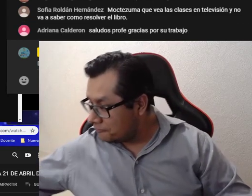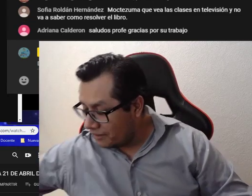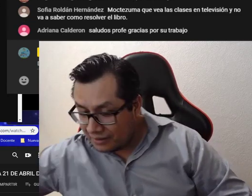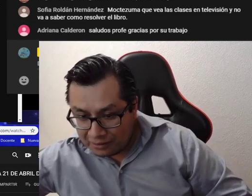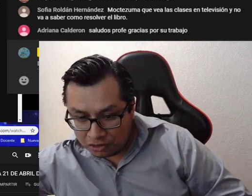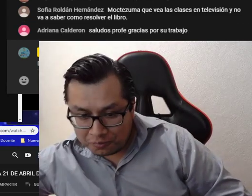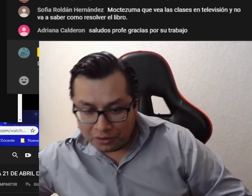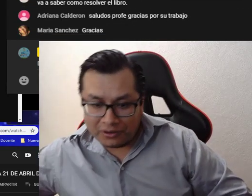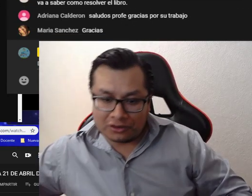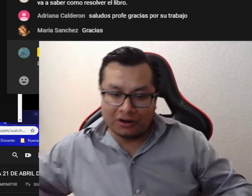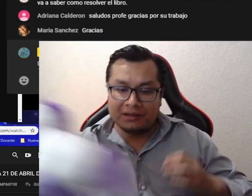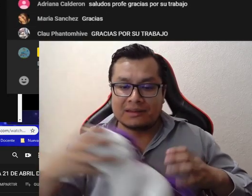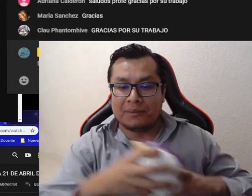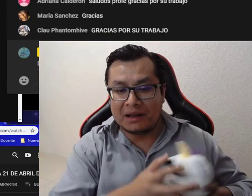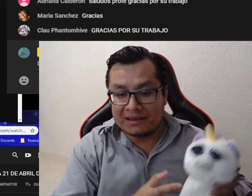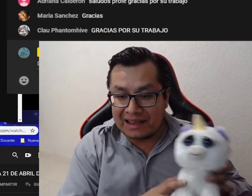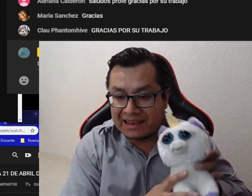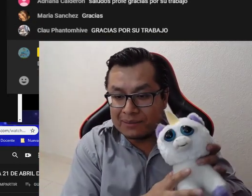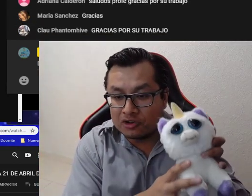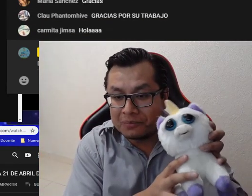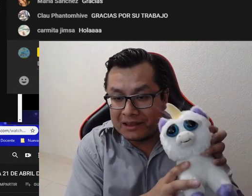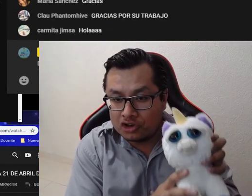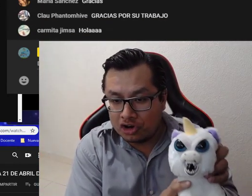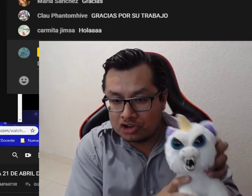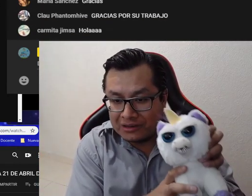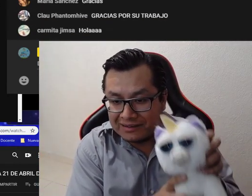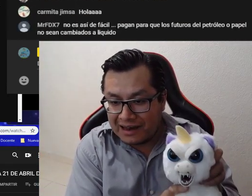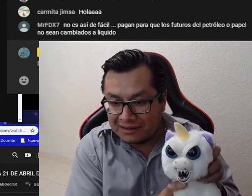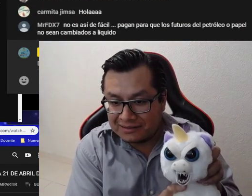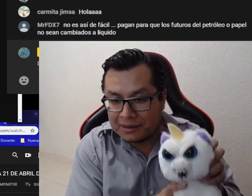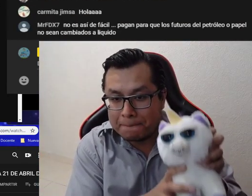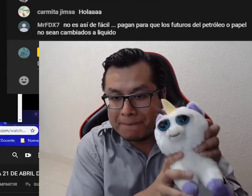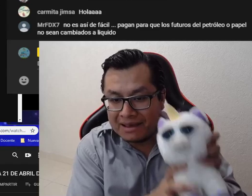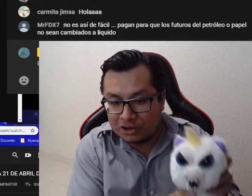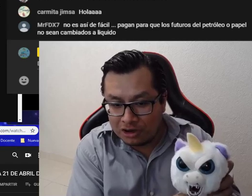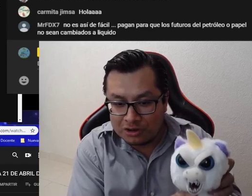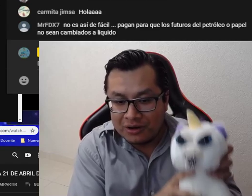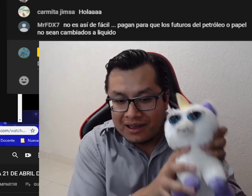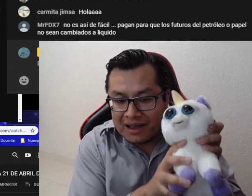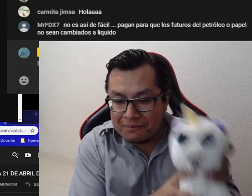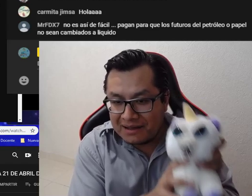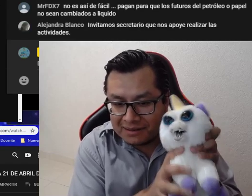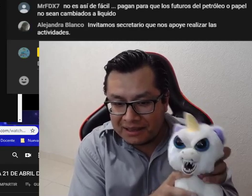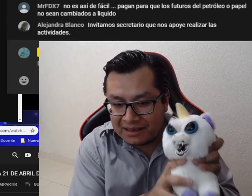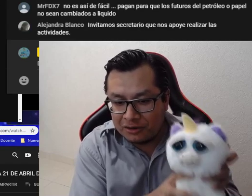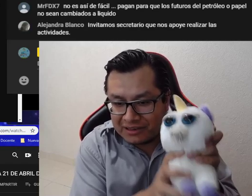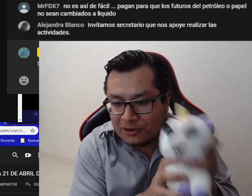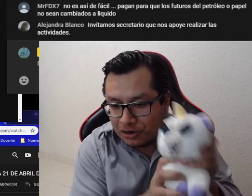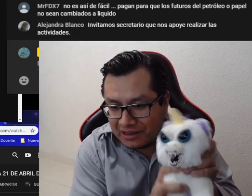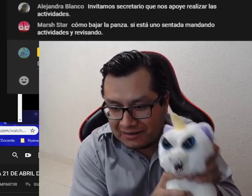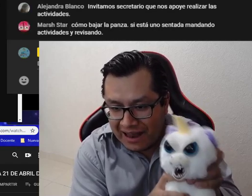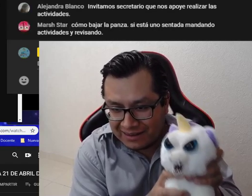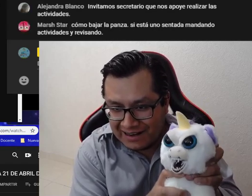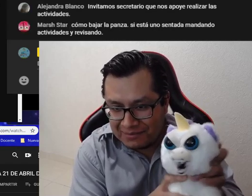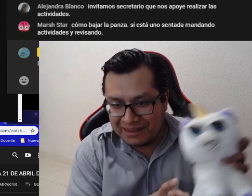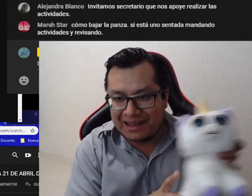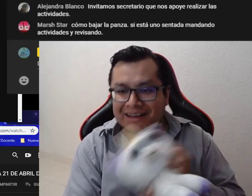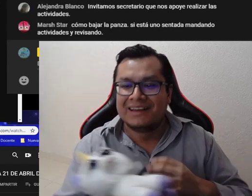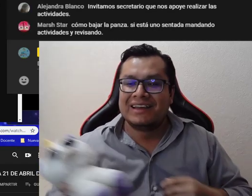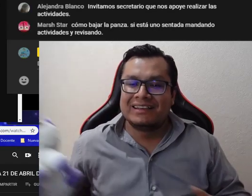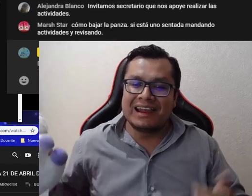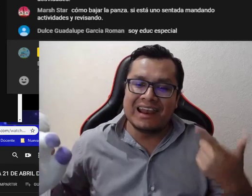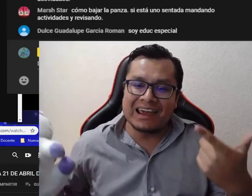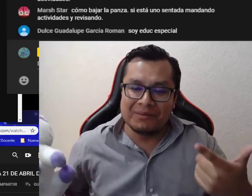Se despiden los profetroles que, miren, ya tenemos 28 dislikes. 28. Jamás había tenido tantos dislikes en la